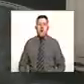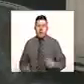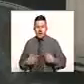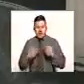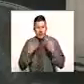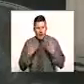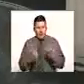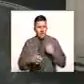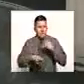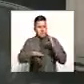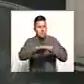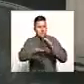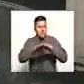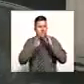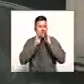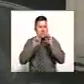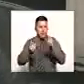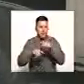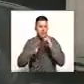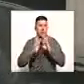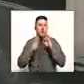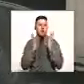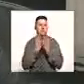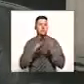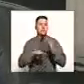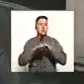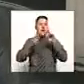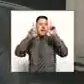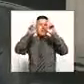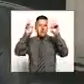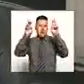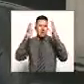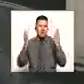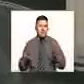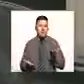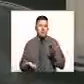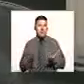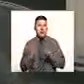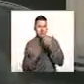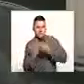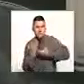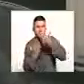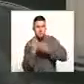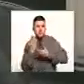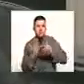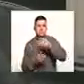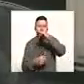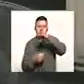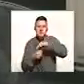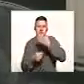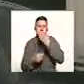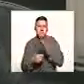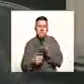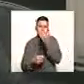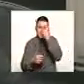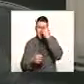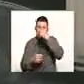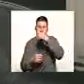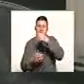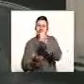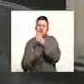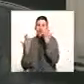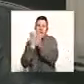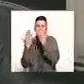quiero hacer un llamado de atención al Congreso sobre el tema del posible trámite de la reforma tributaria. Yo creo que